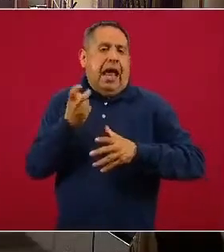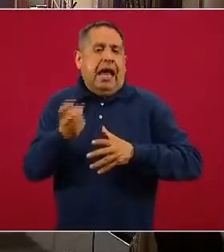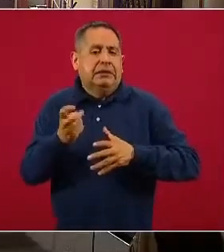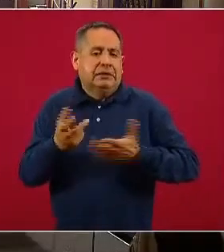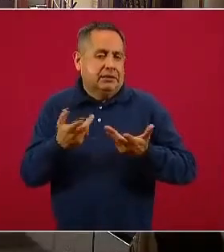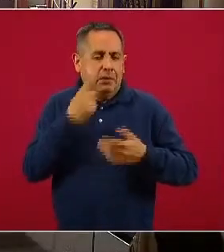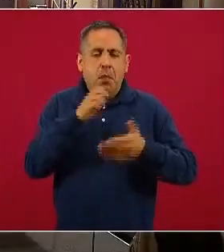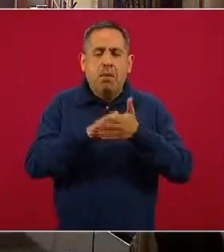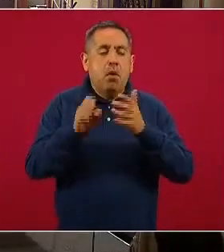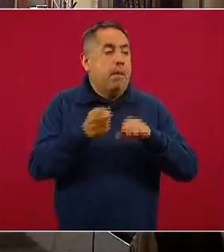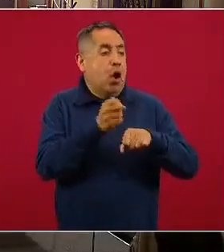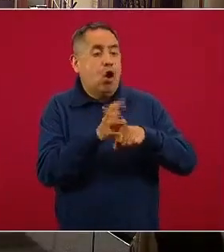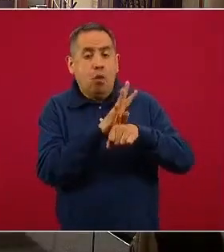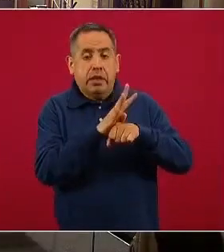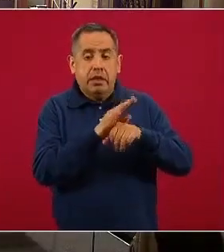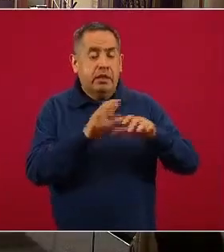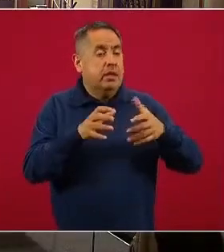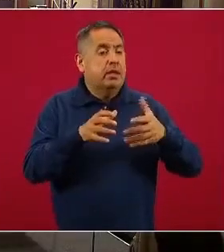de